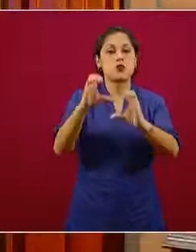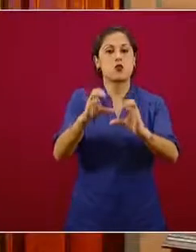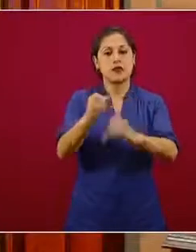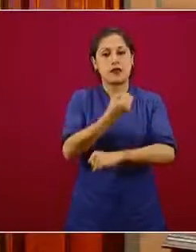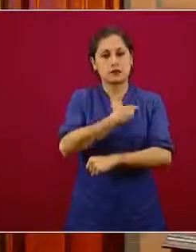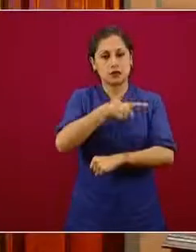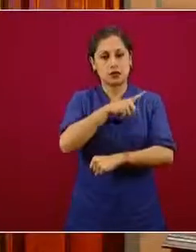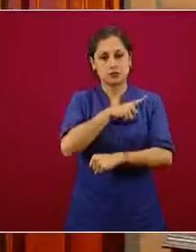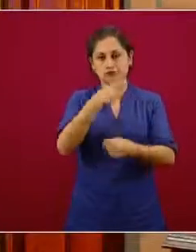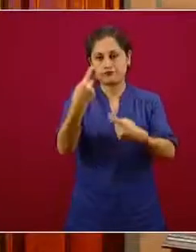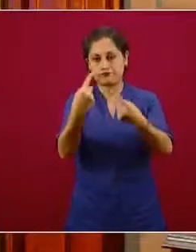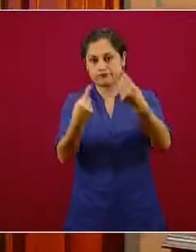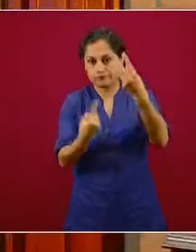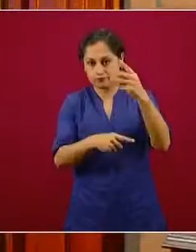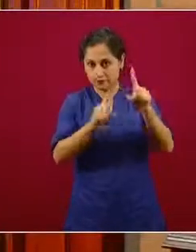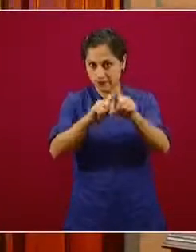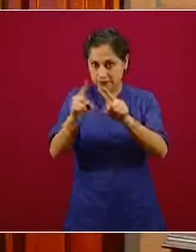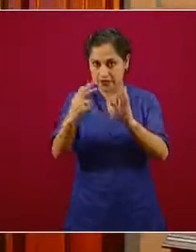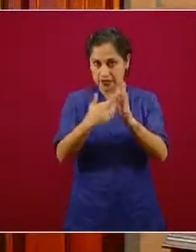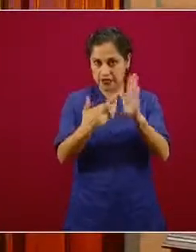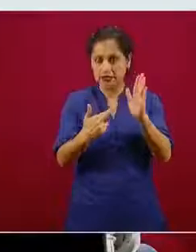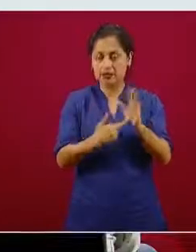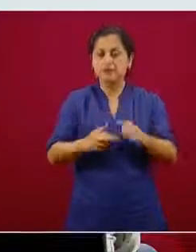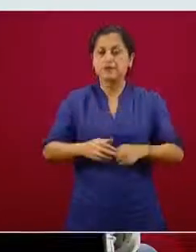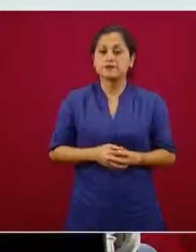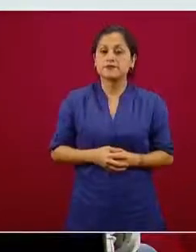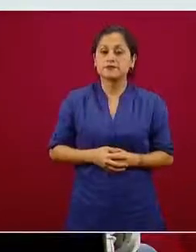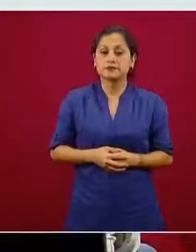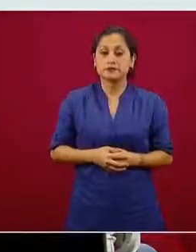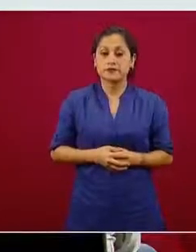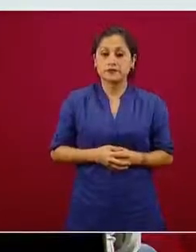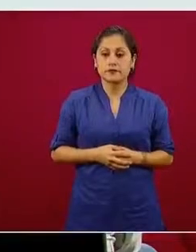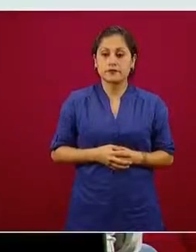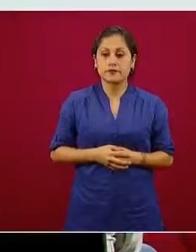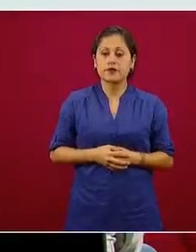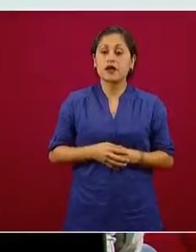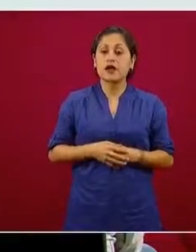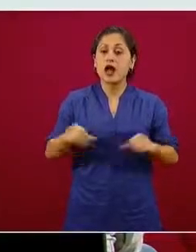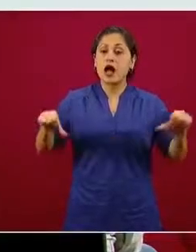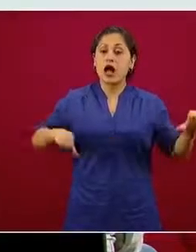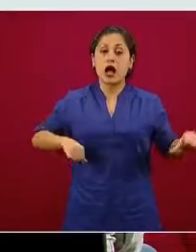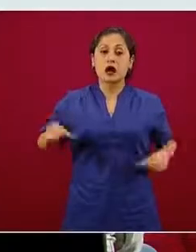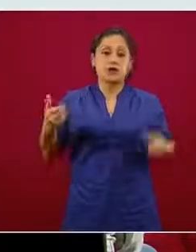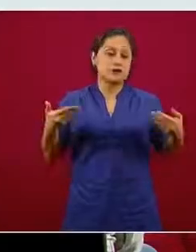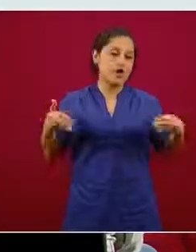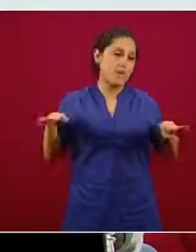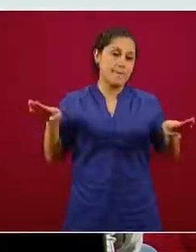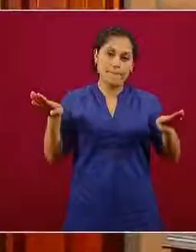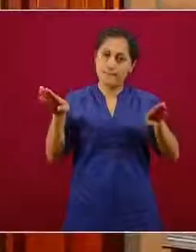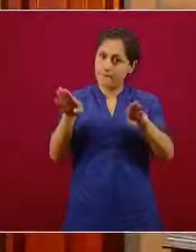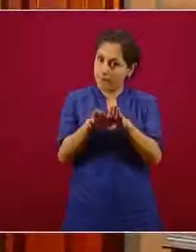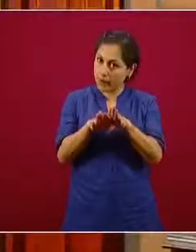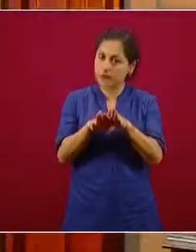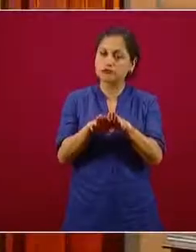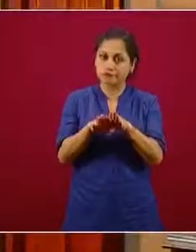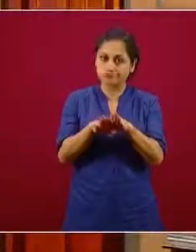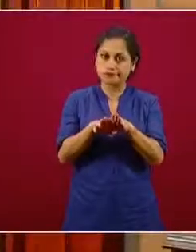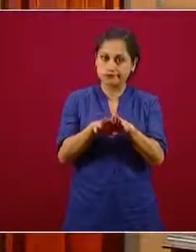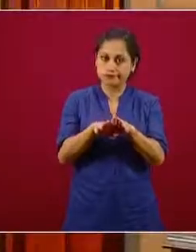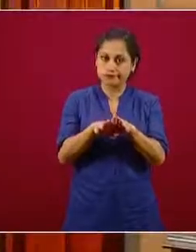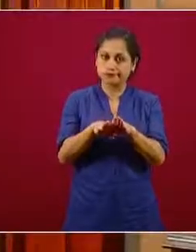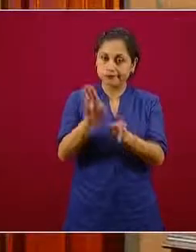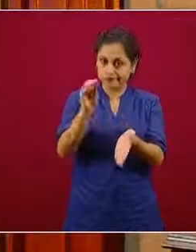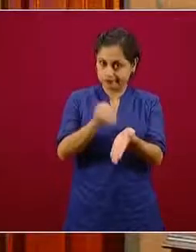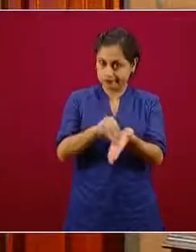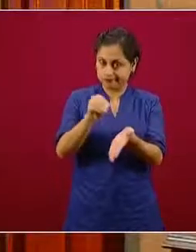siguiente diapositiva, y también rápidamente, las actividades que definitivamente están suspendidas, es decir, en semáforo rojo no deben de llevarse